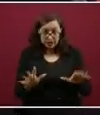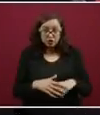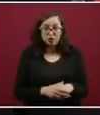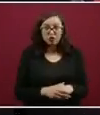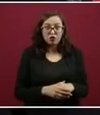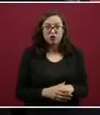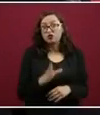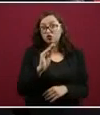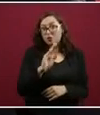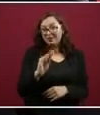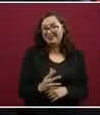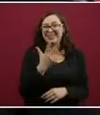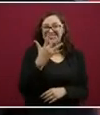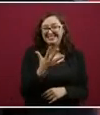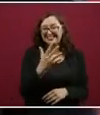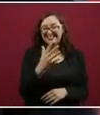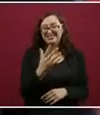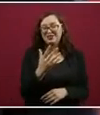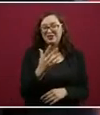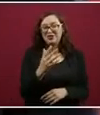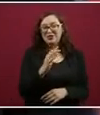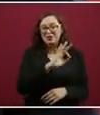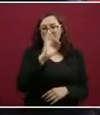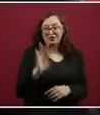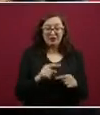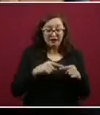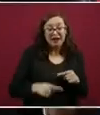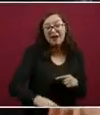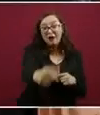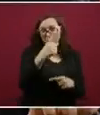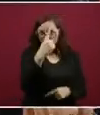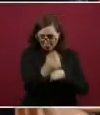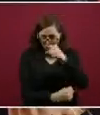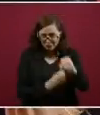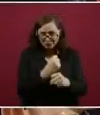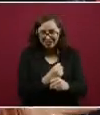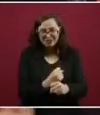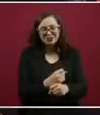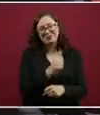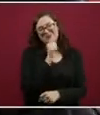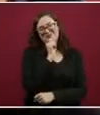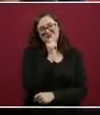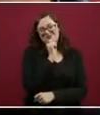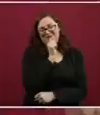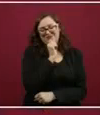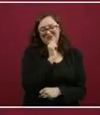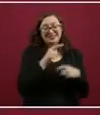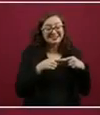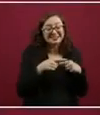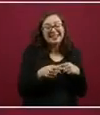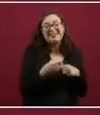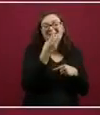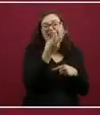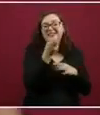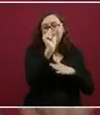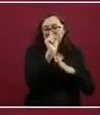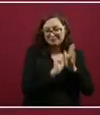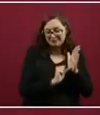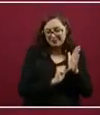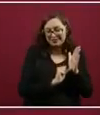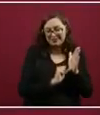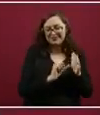es los 6,000 millones, no son el 93% del total presupuestado